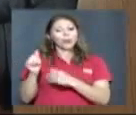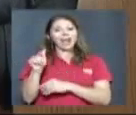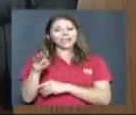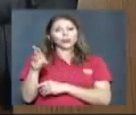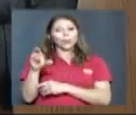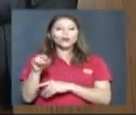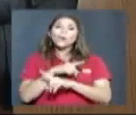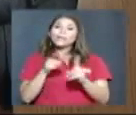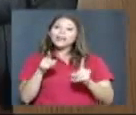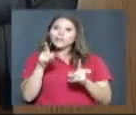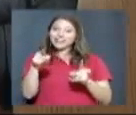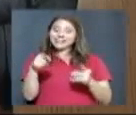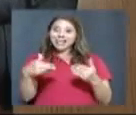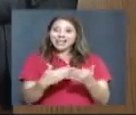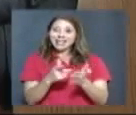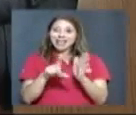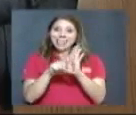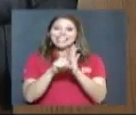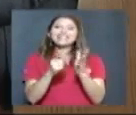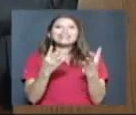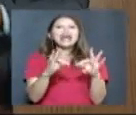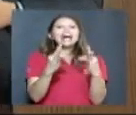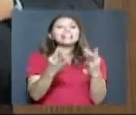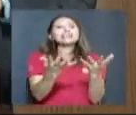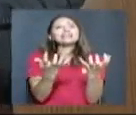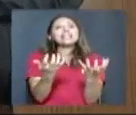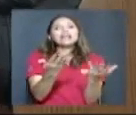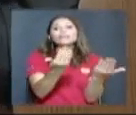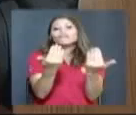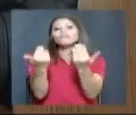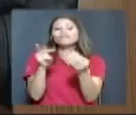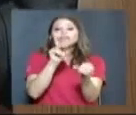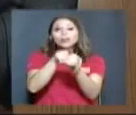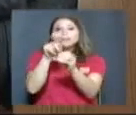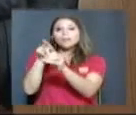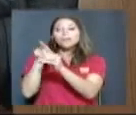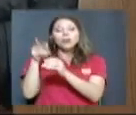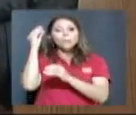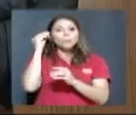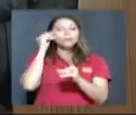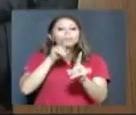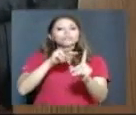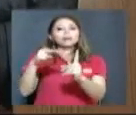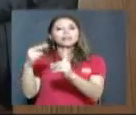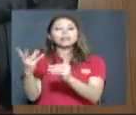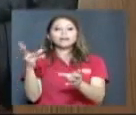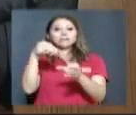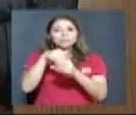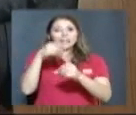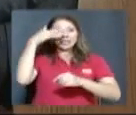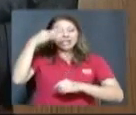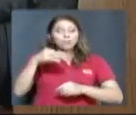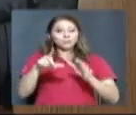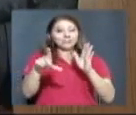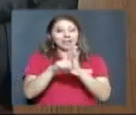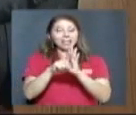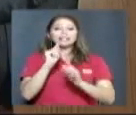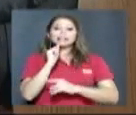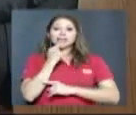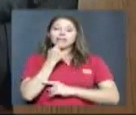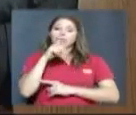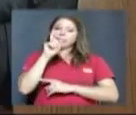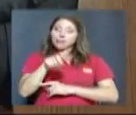ha procurado integrar los diferentes enfoques y perspectivas, y creemos que es una ley seria que debería ser considerada en